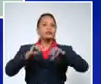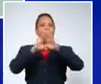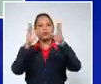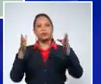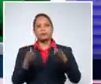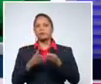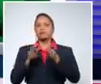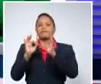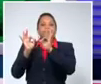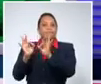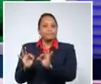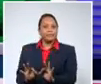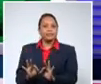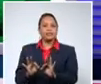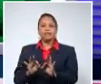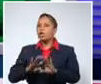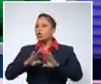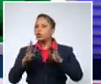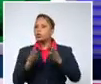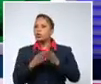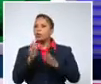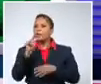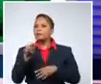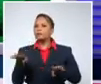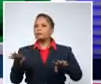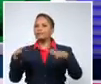y todas las personas que nos escuchan.